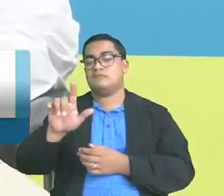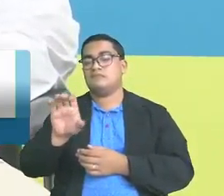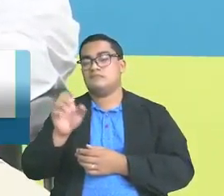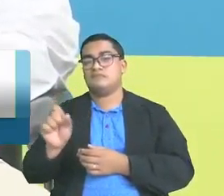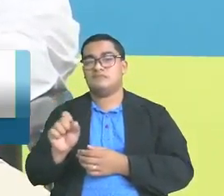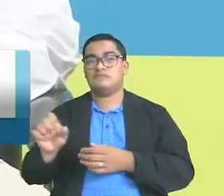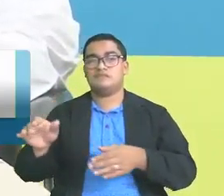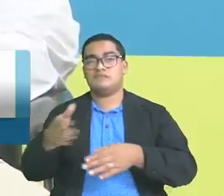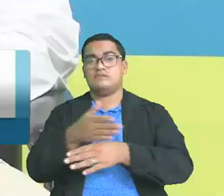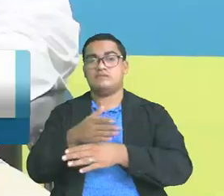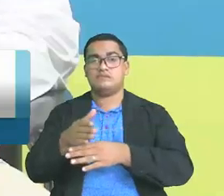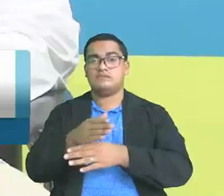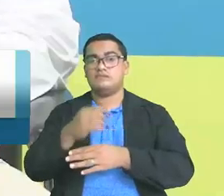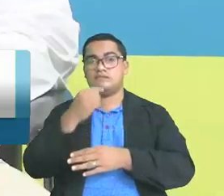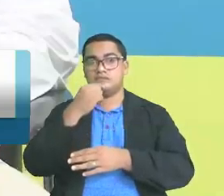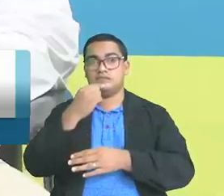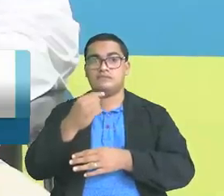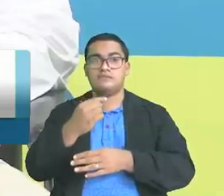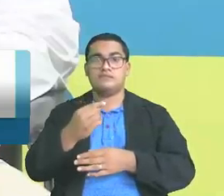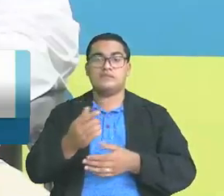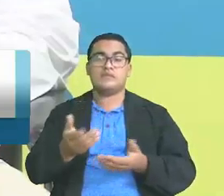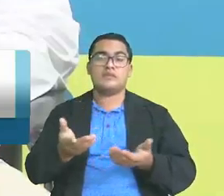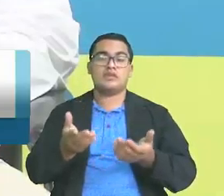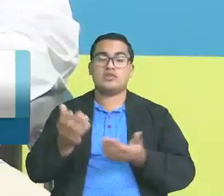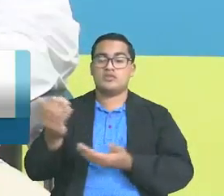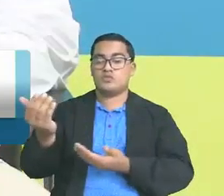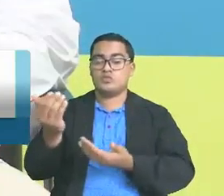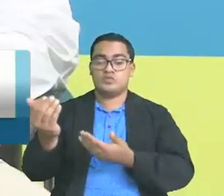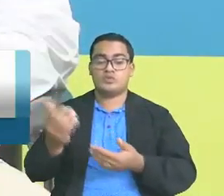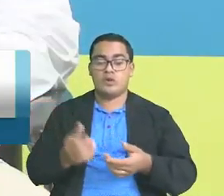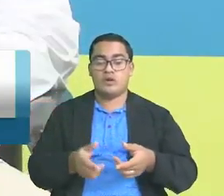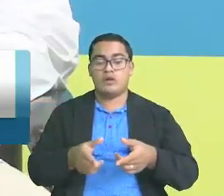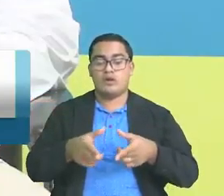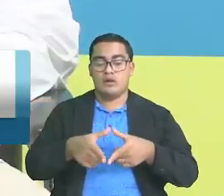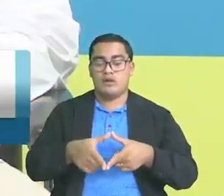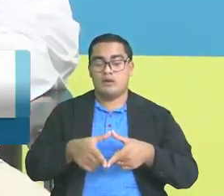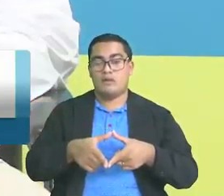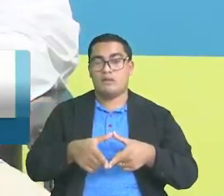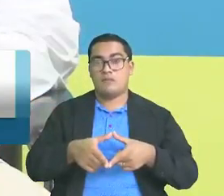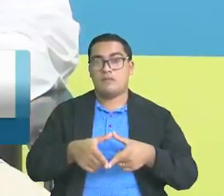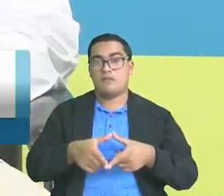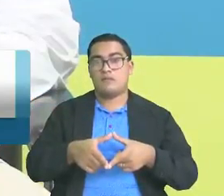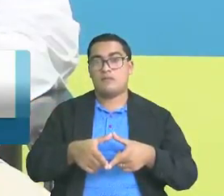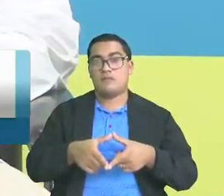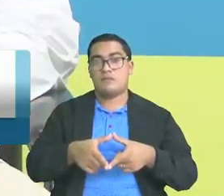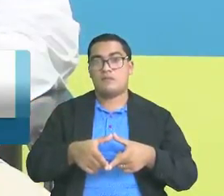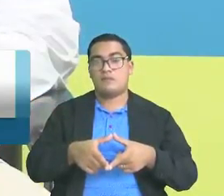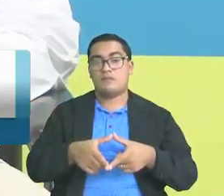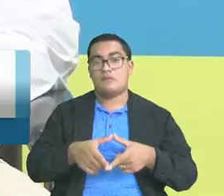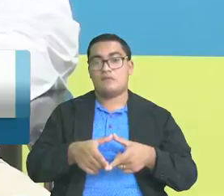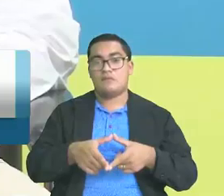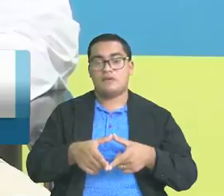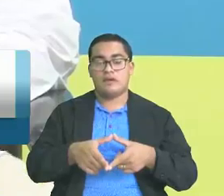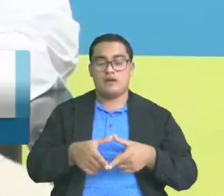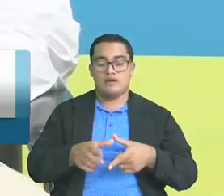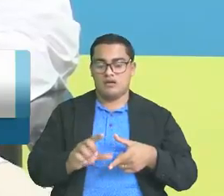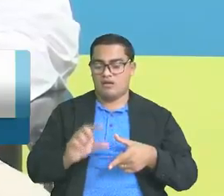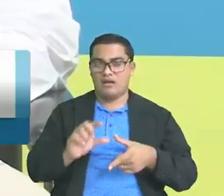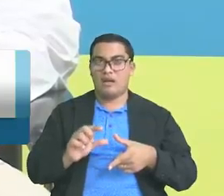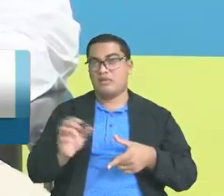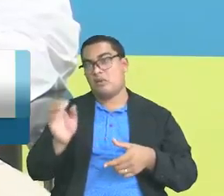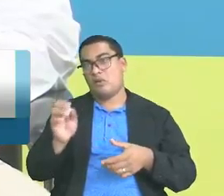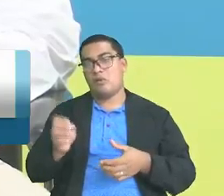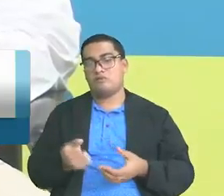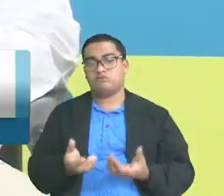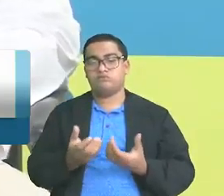es la inflamación de los testículos y muchas veces de las niñas también, de la, su parte de sus partes genitales. Sí,